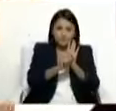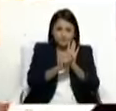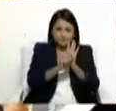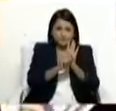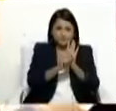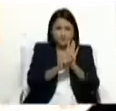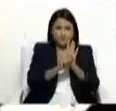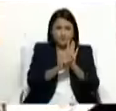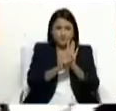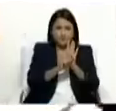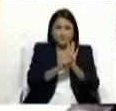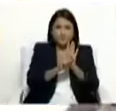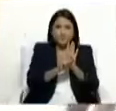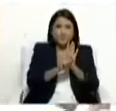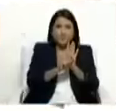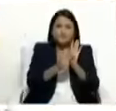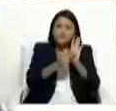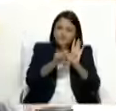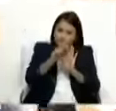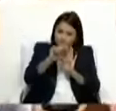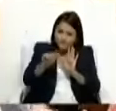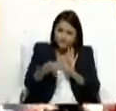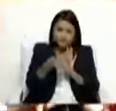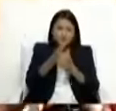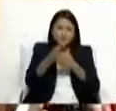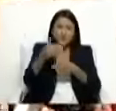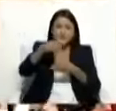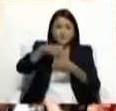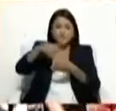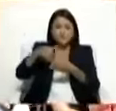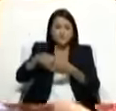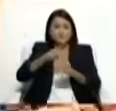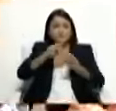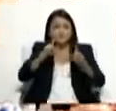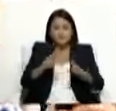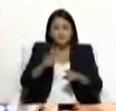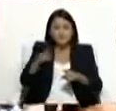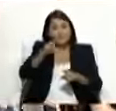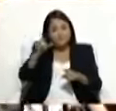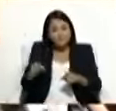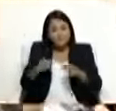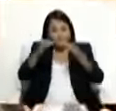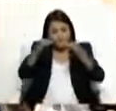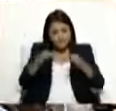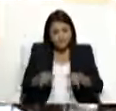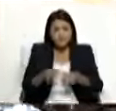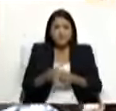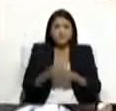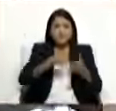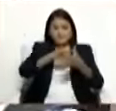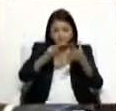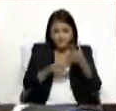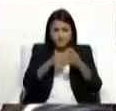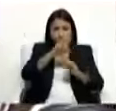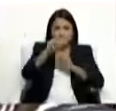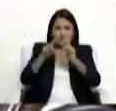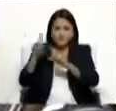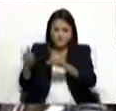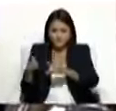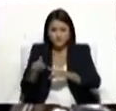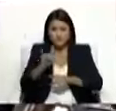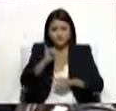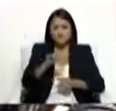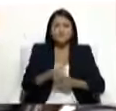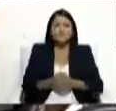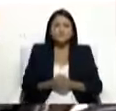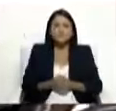ante el máximo tribunal de este país, declarando la constitucionalidad de las 5 preguntas del referéndum